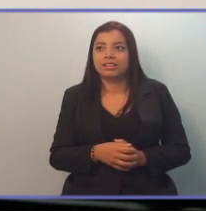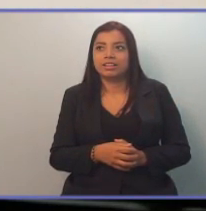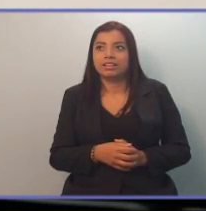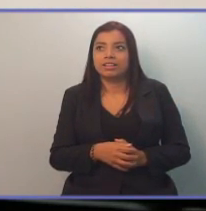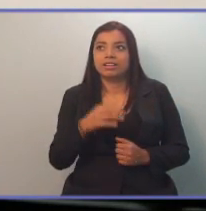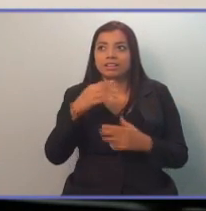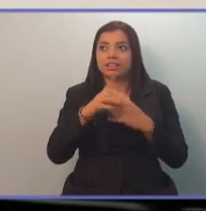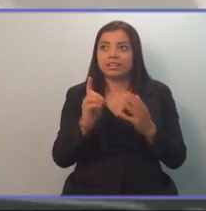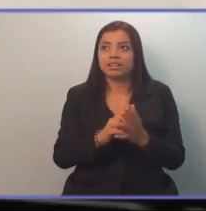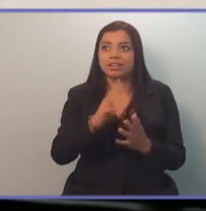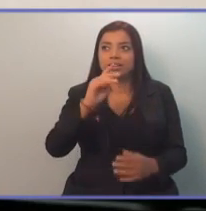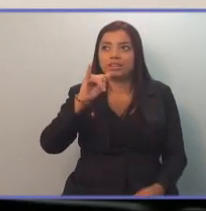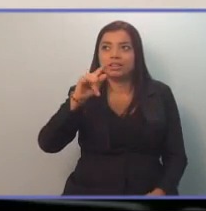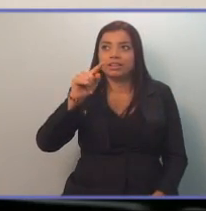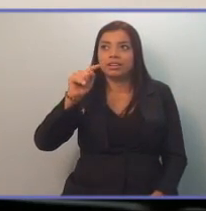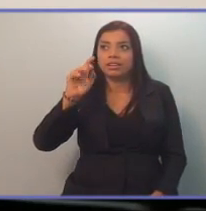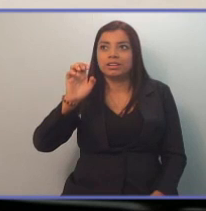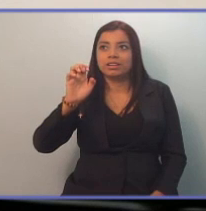Diputado Martel.